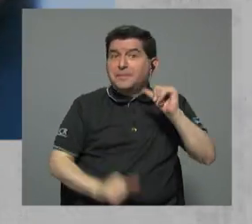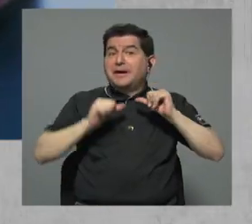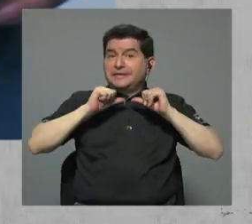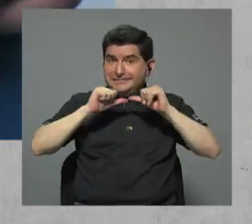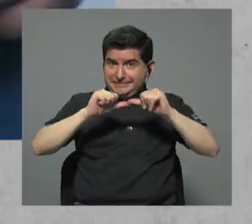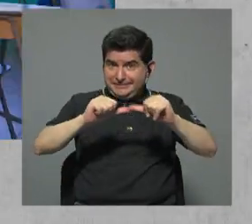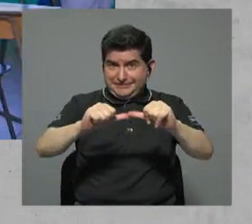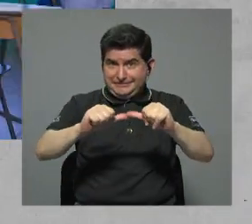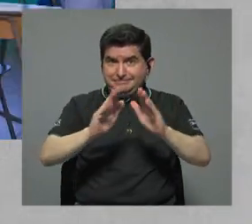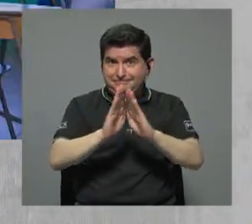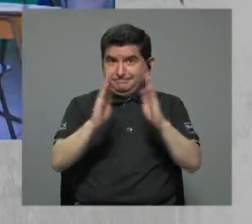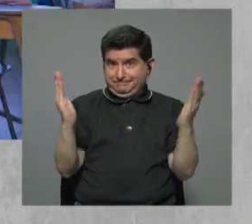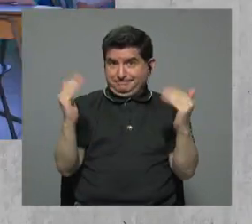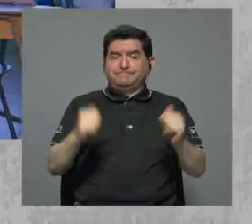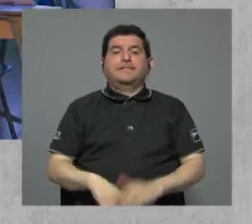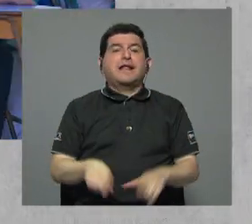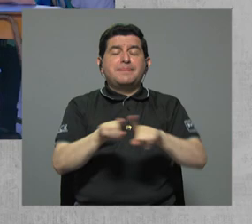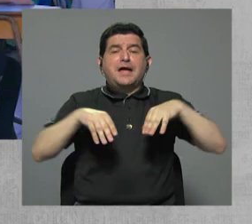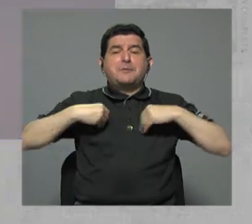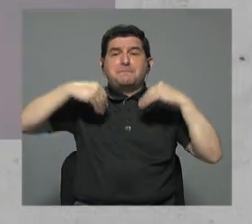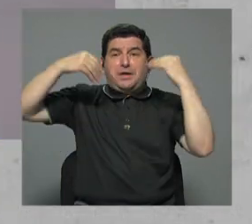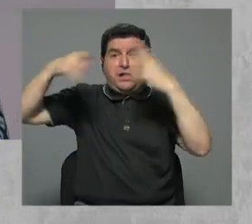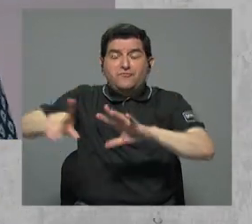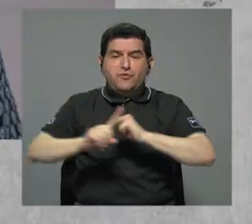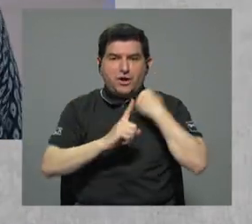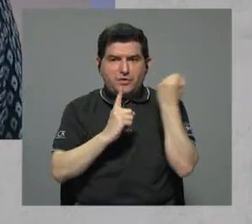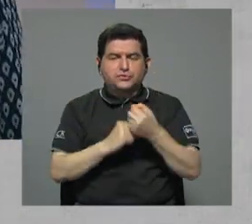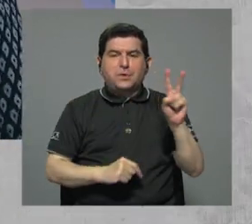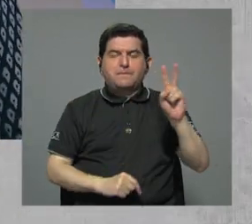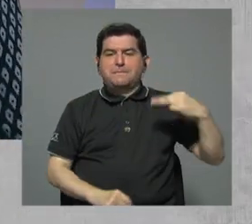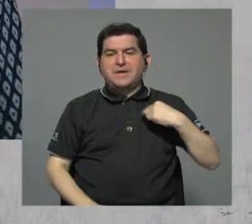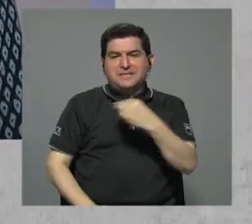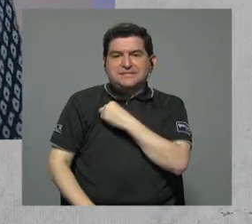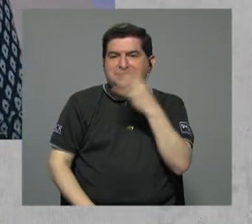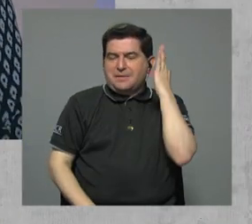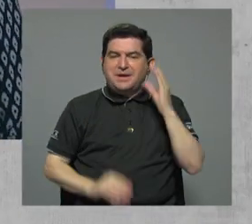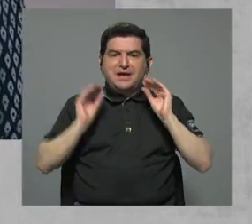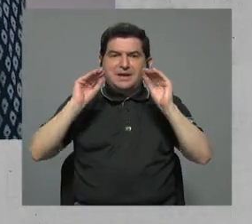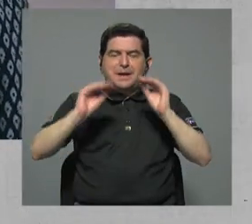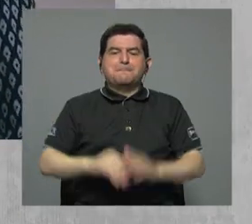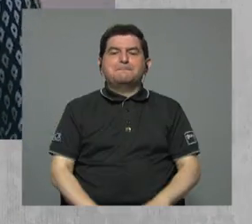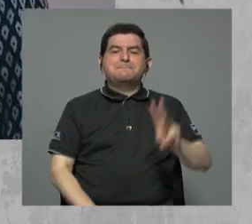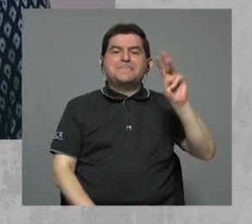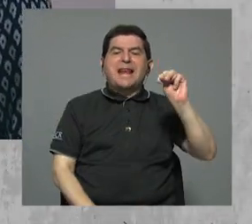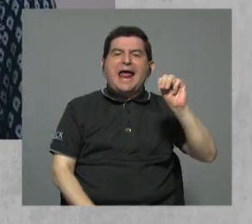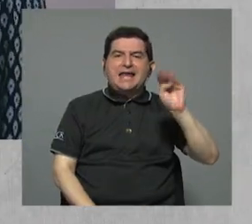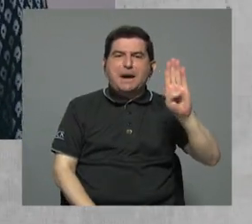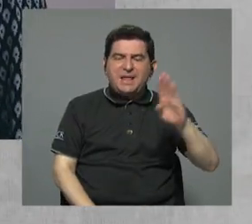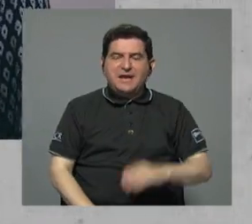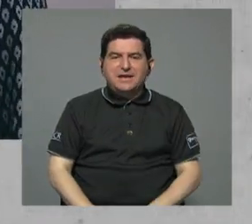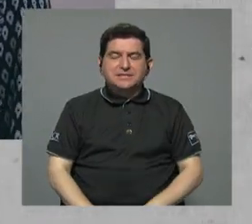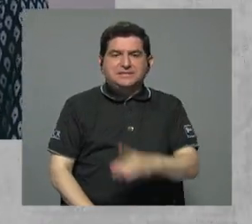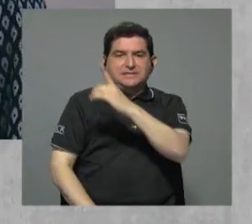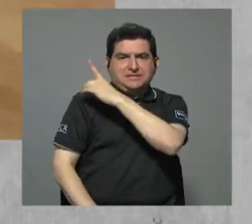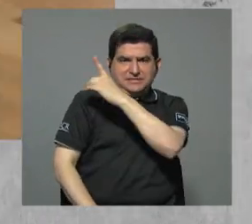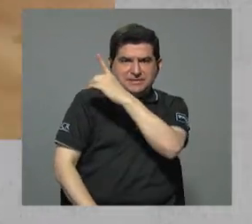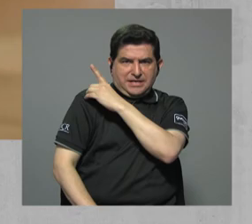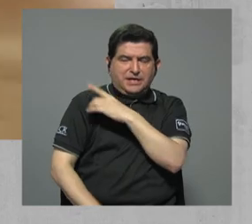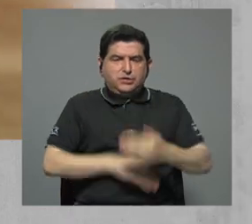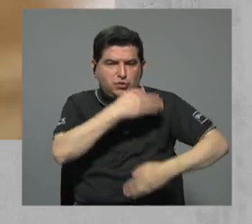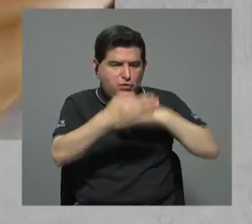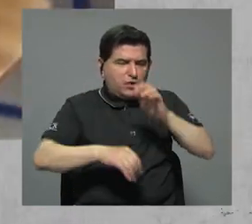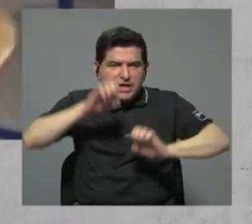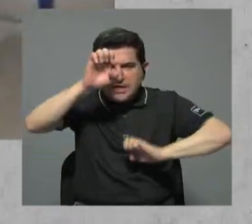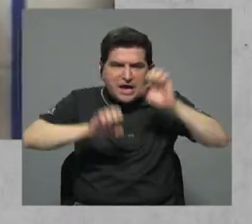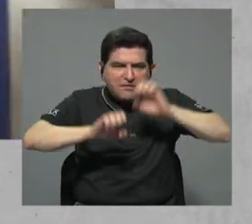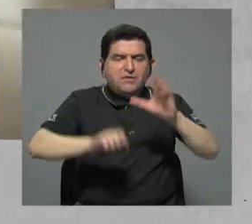abrir también renunció a raíz de esta situación la viceministra académica melania brenes y el director de gestión y